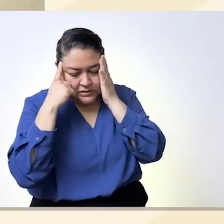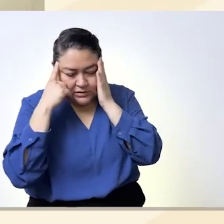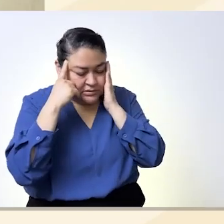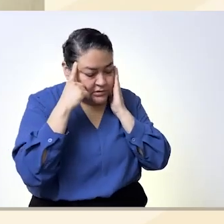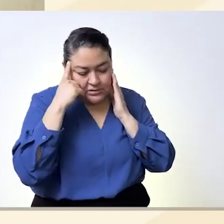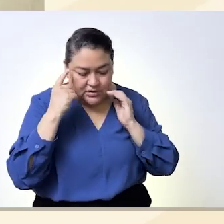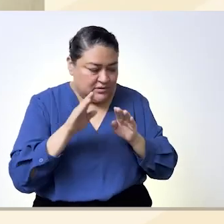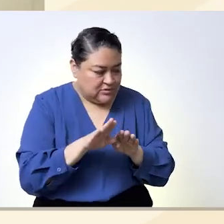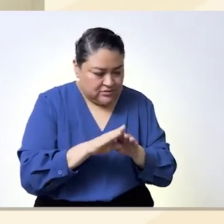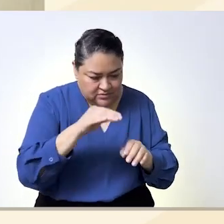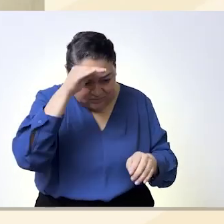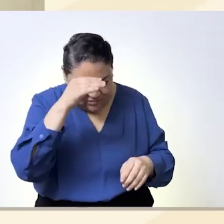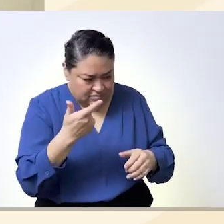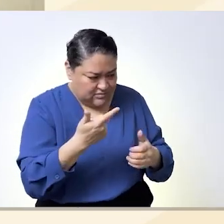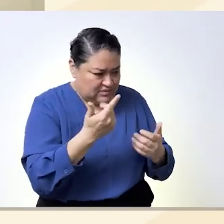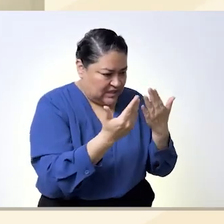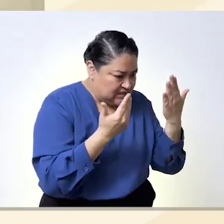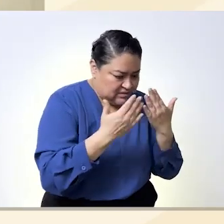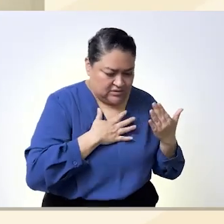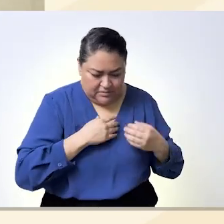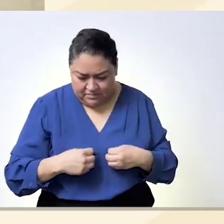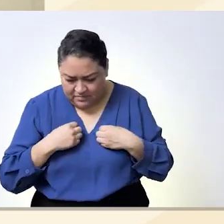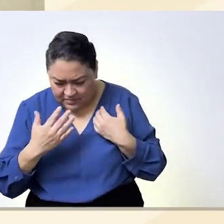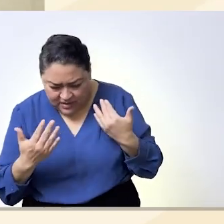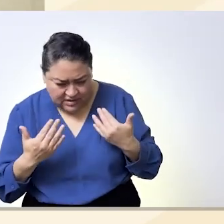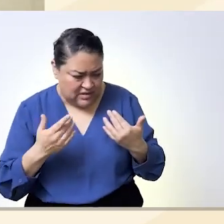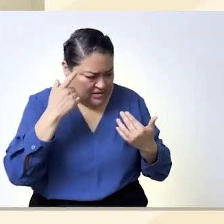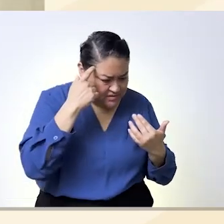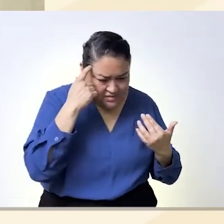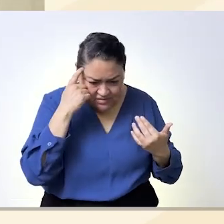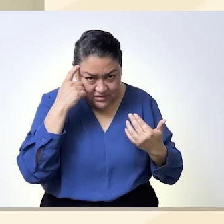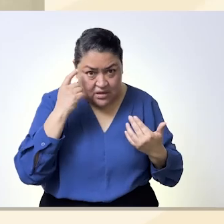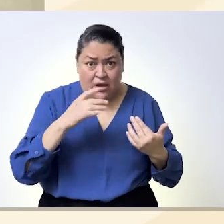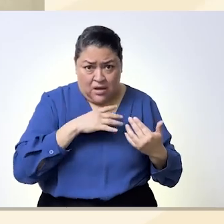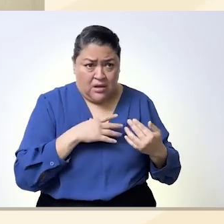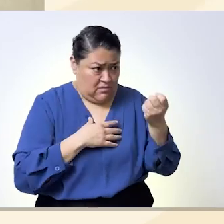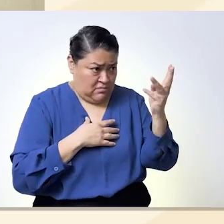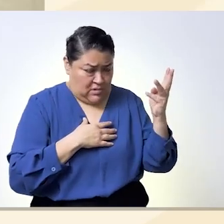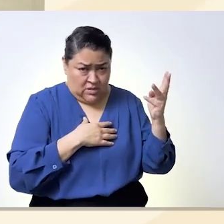por ejemplo? Existe la expertise académica, la expertise por formación institucionalizada y